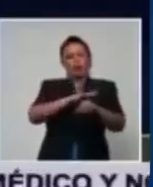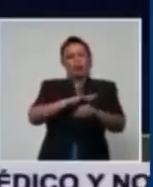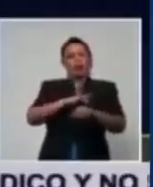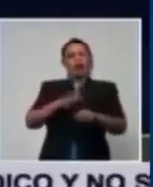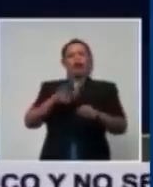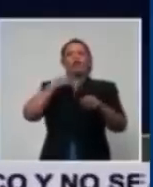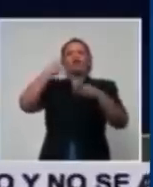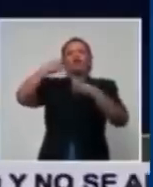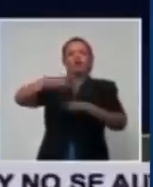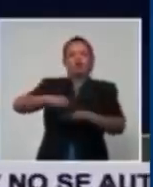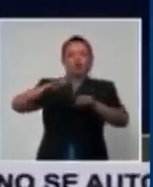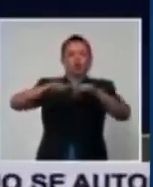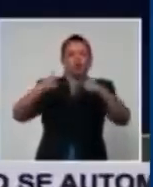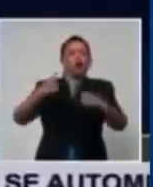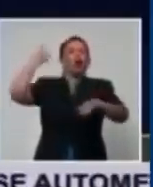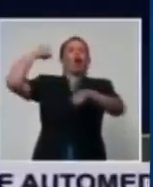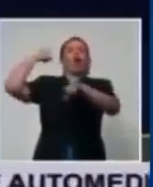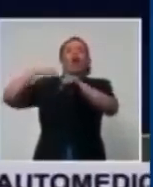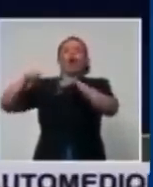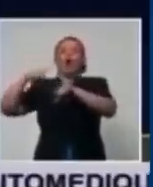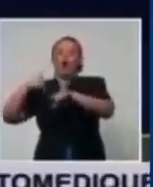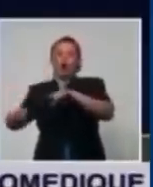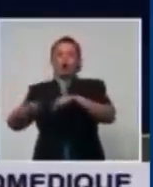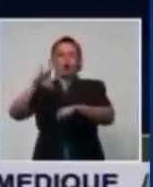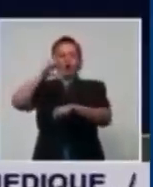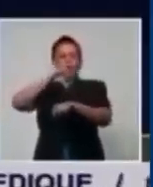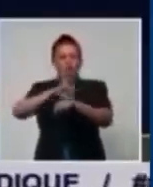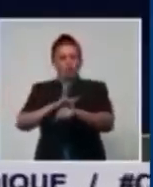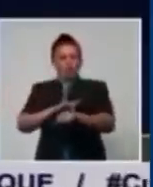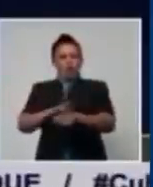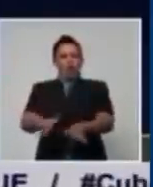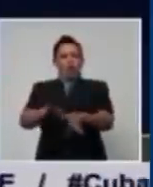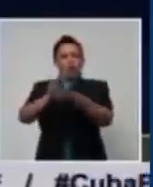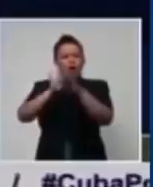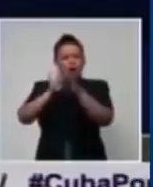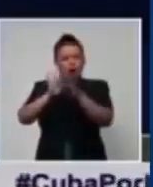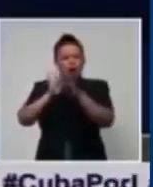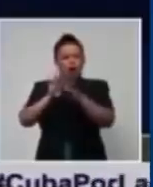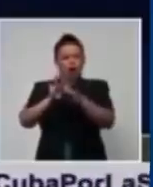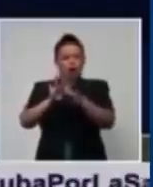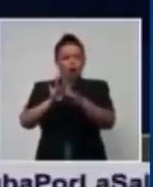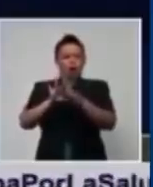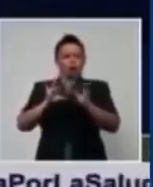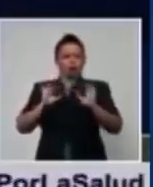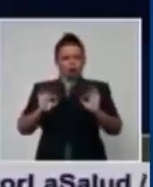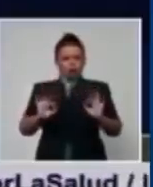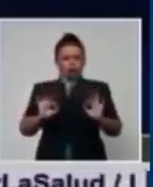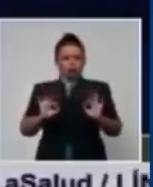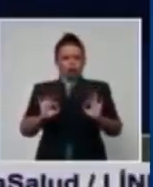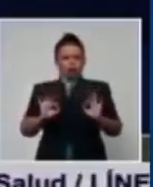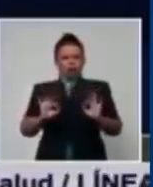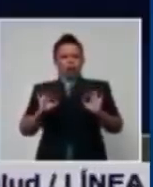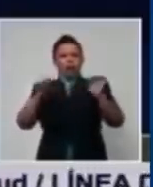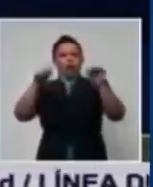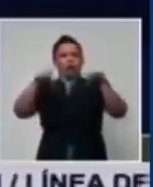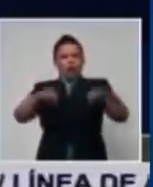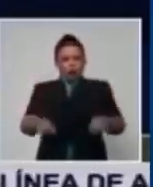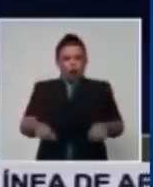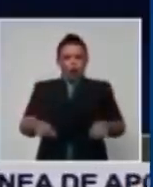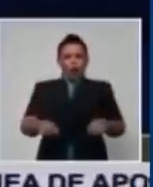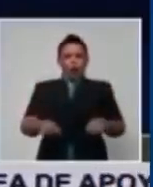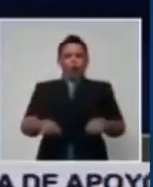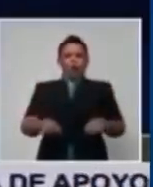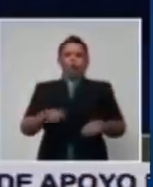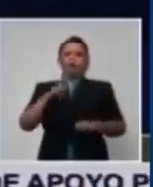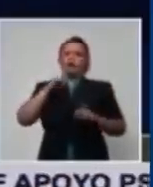bruscas que conllevaron a ese desenlace fatal. Por eso hoy se hace